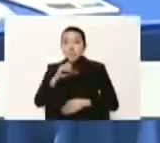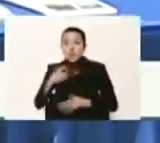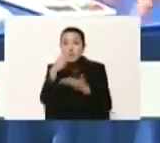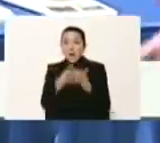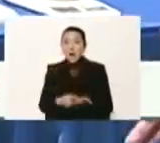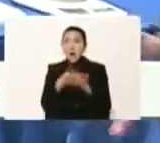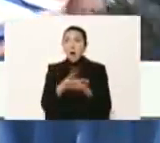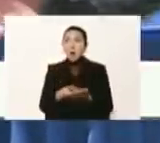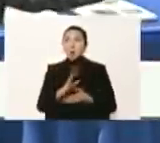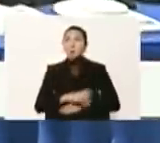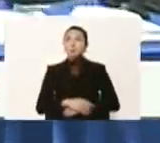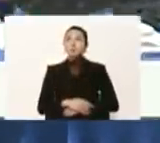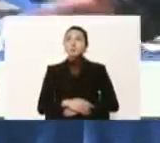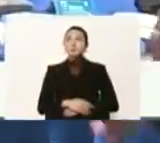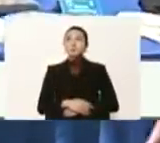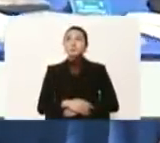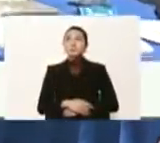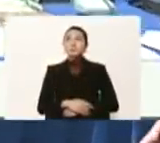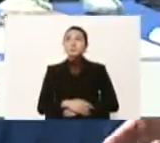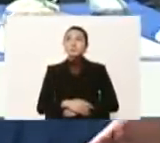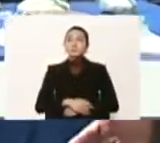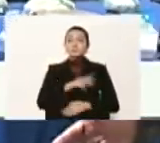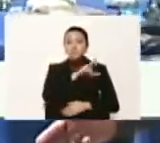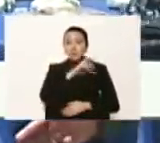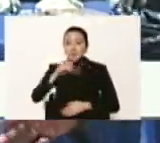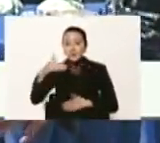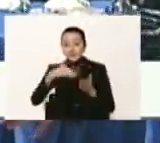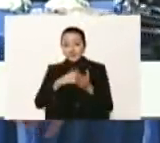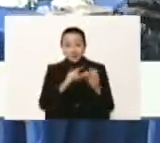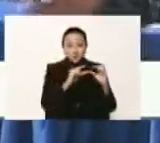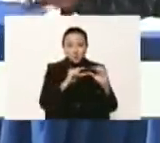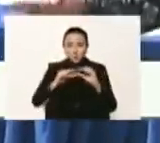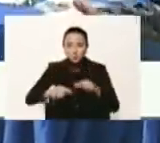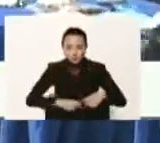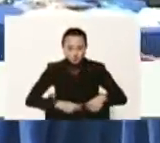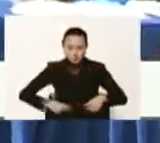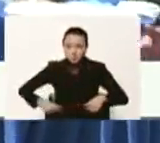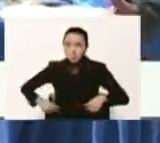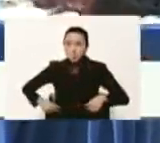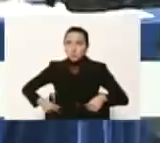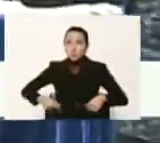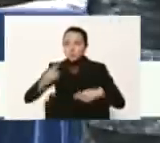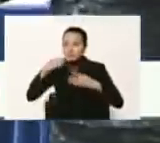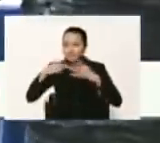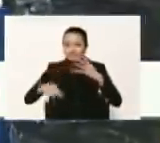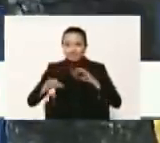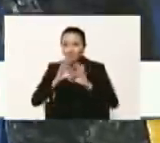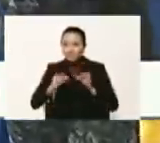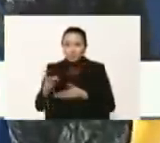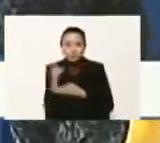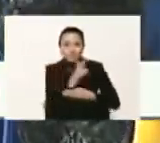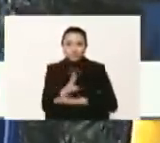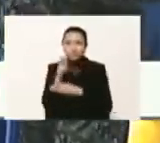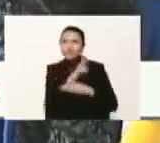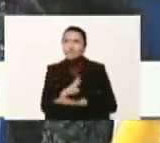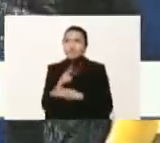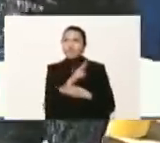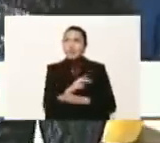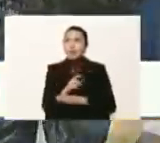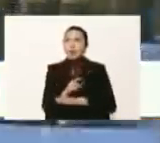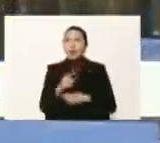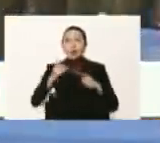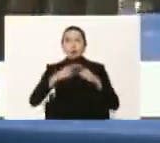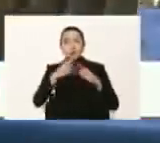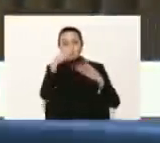Aquí observamos más de 20.000 cartuchos de diferentes calibres, cartuchos .50, cartuchos